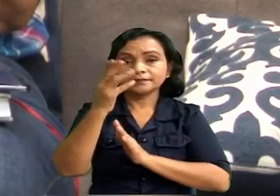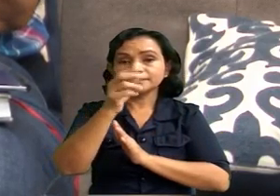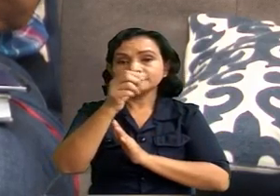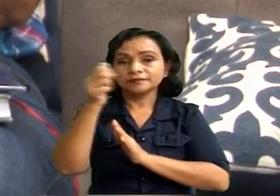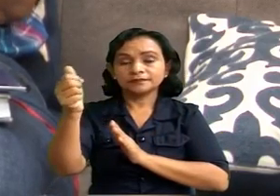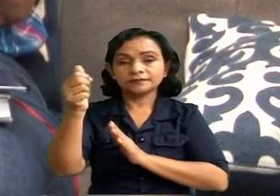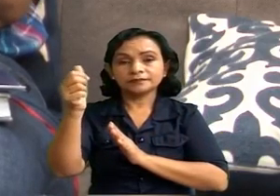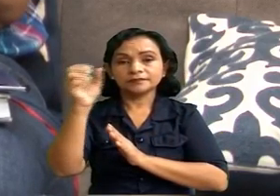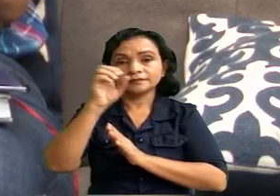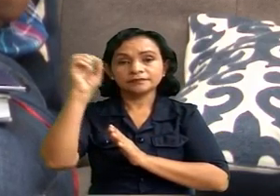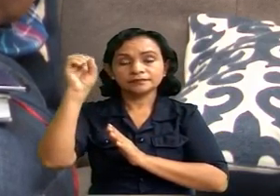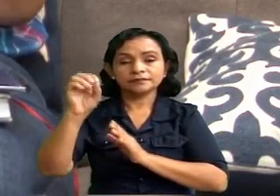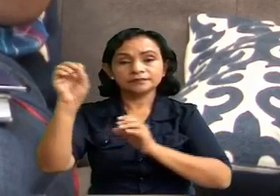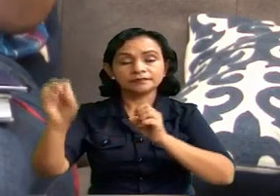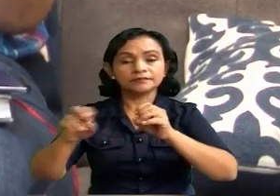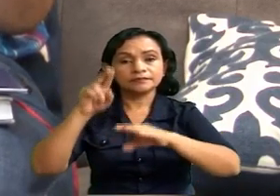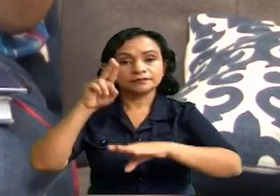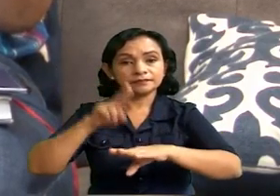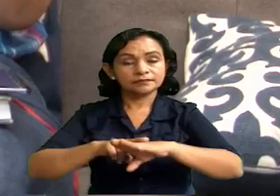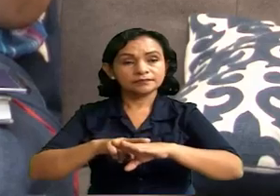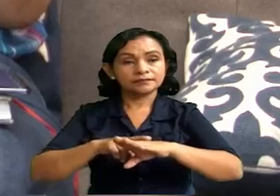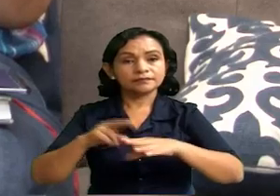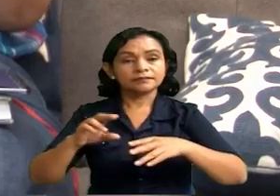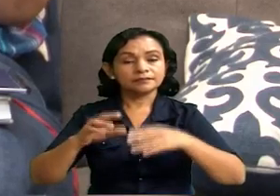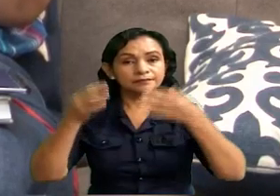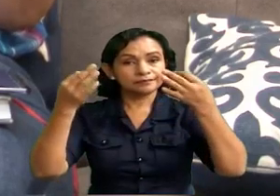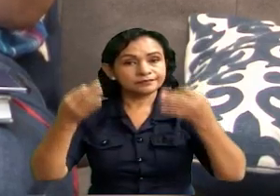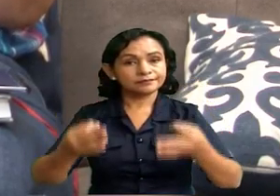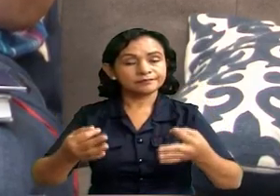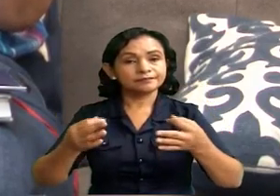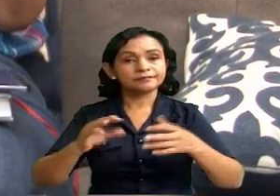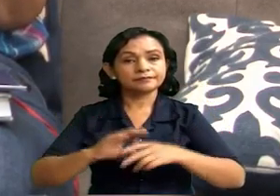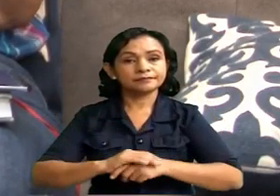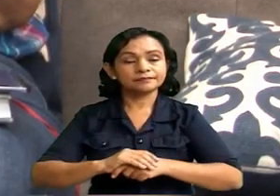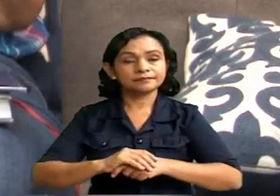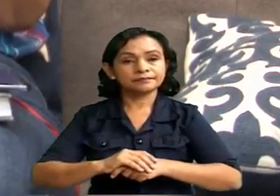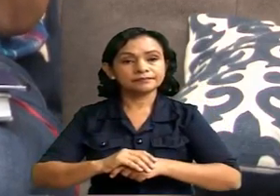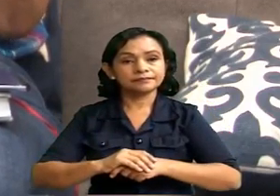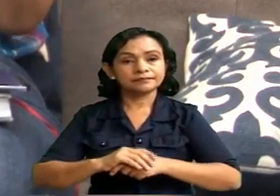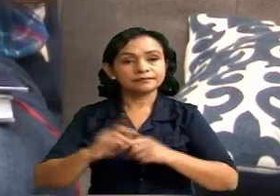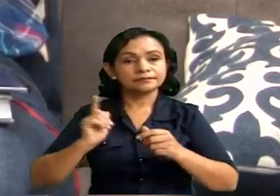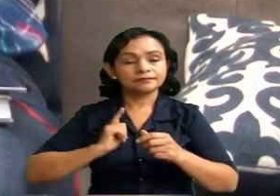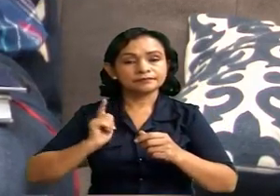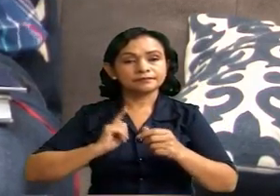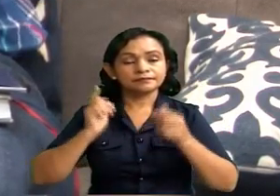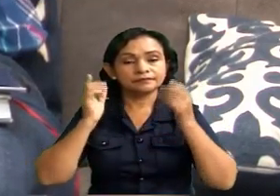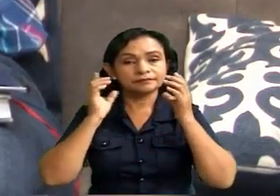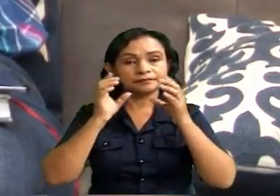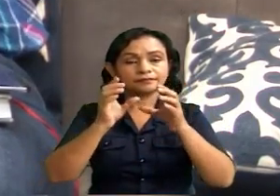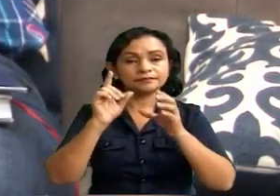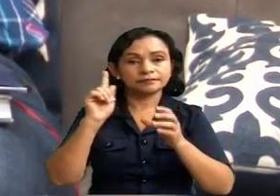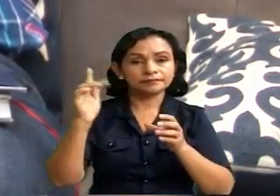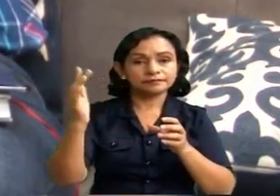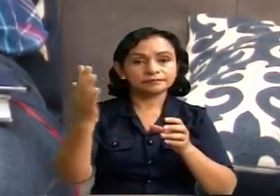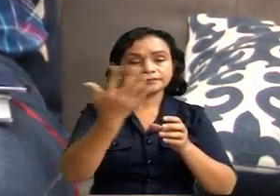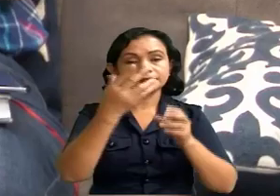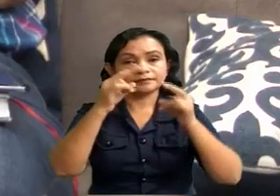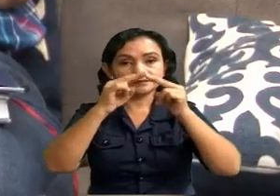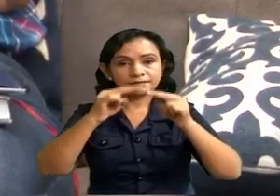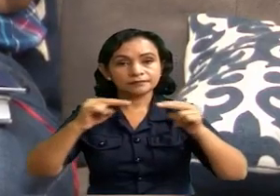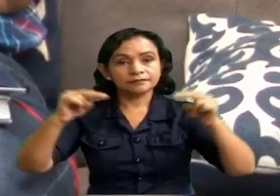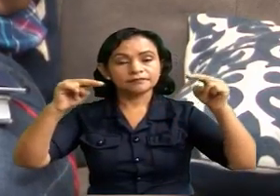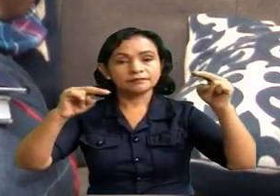96% a nivel nacional. Además estable. Y además estable. Vos te encontrás en el Caribe toda esa línea que va atendida, y